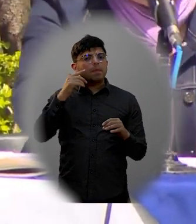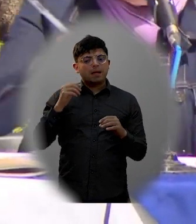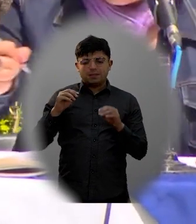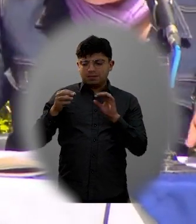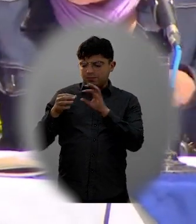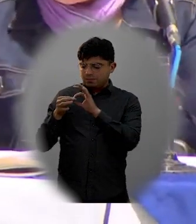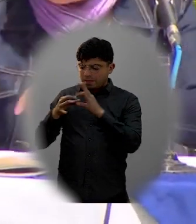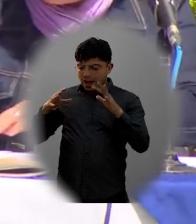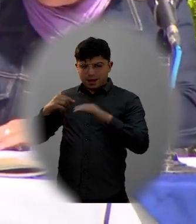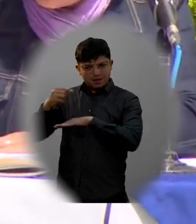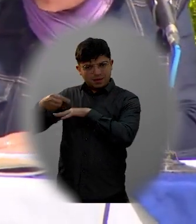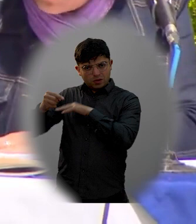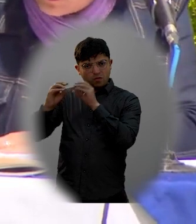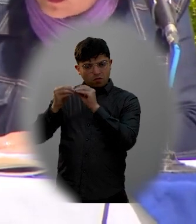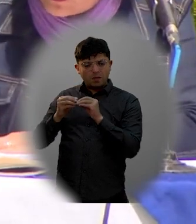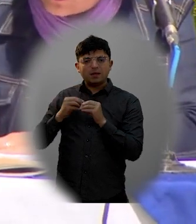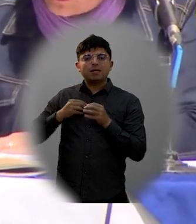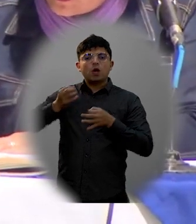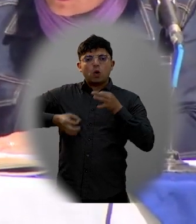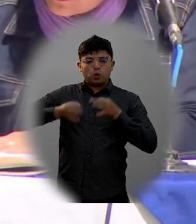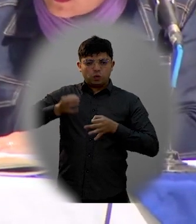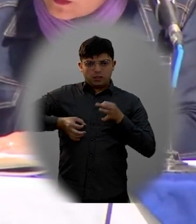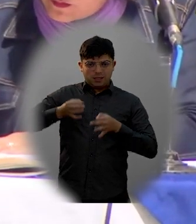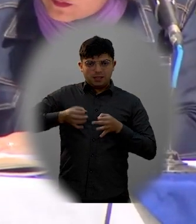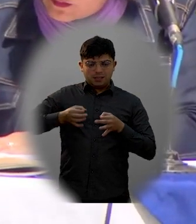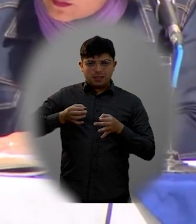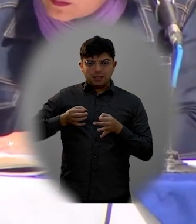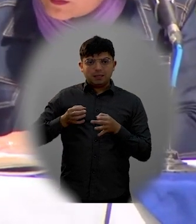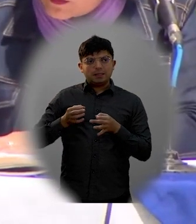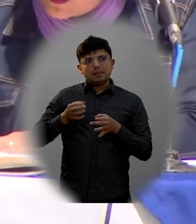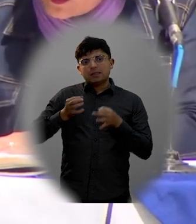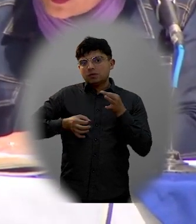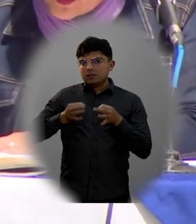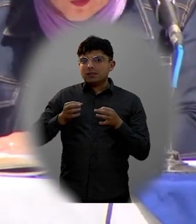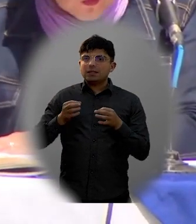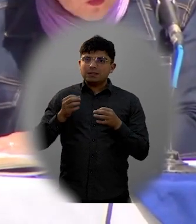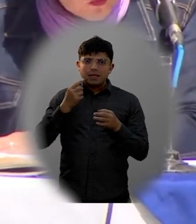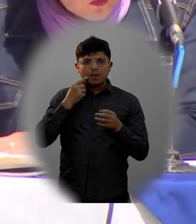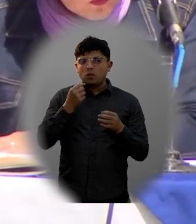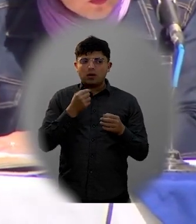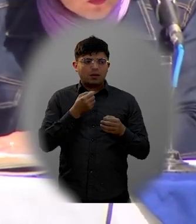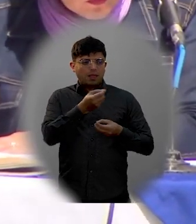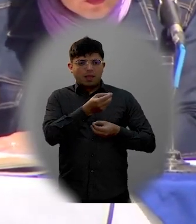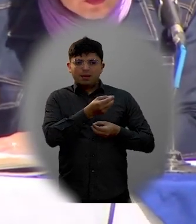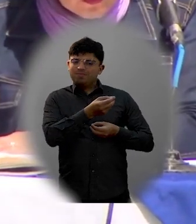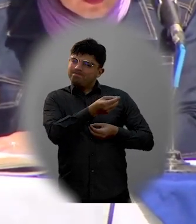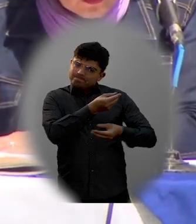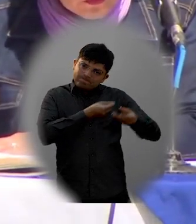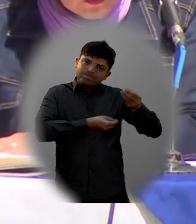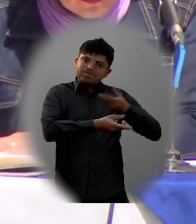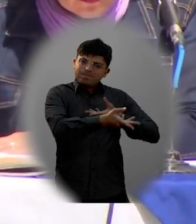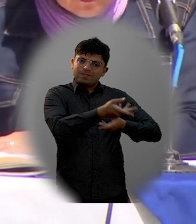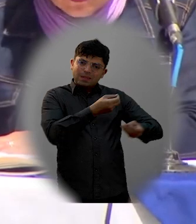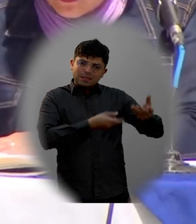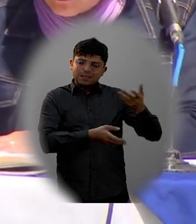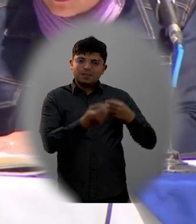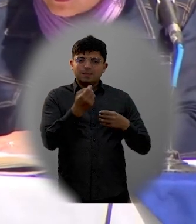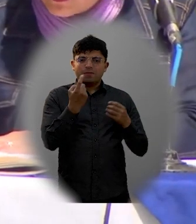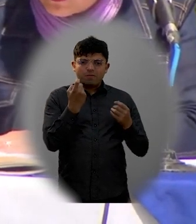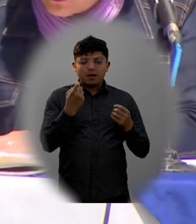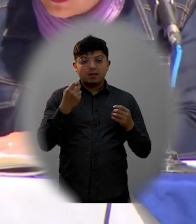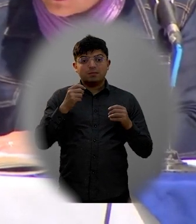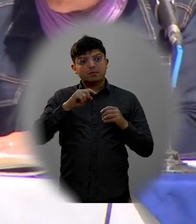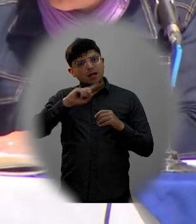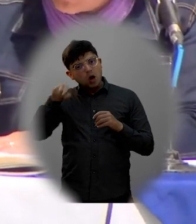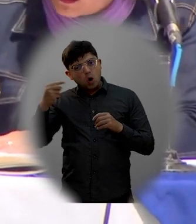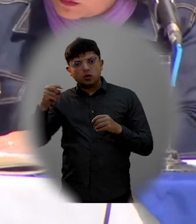como hemos entendido la justicia, que, insisto, ha sido muy retributiva, y la experiencia que se ha dado con la JEP,